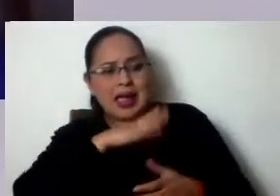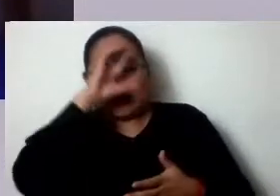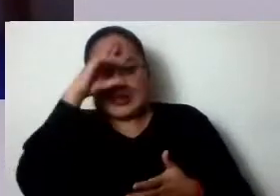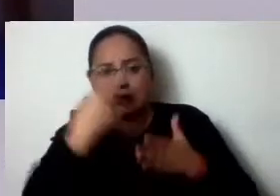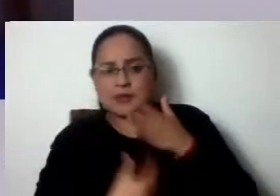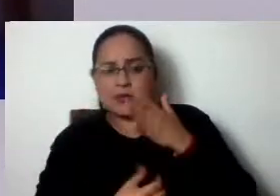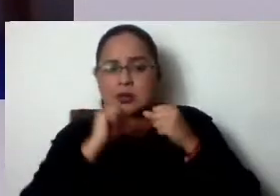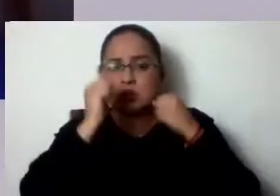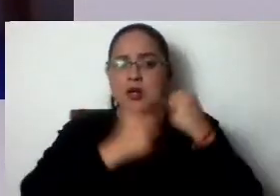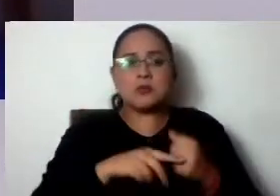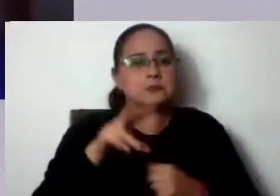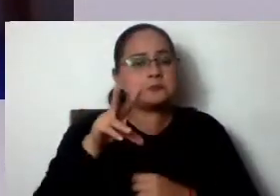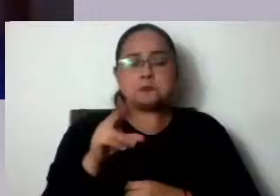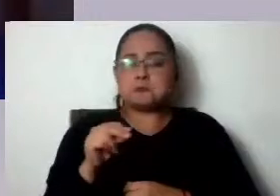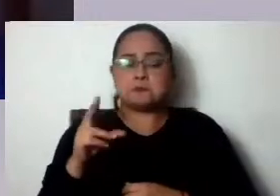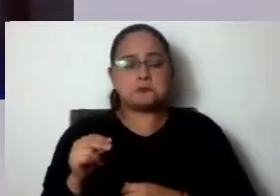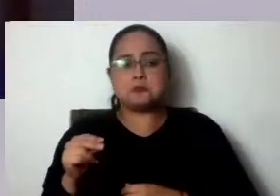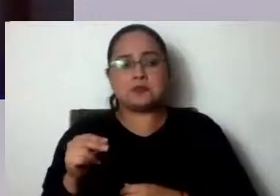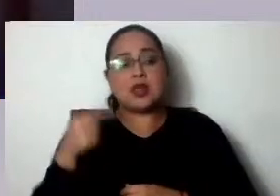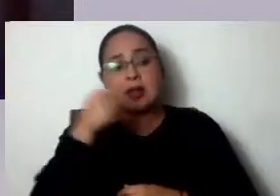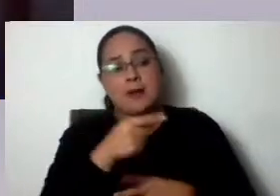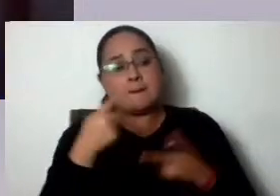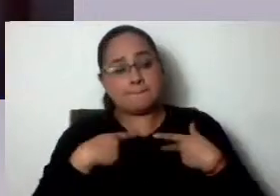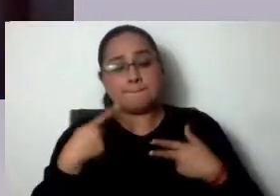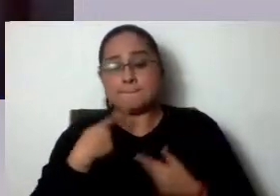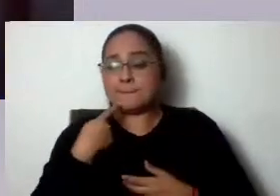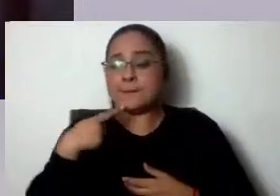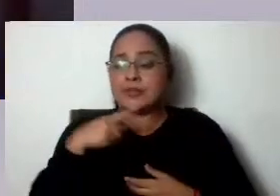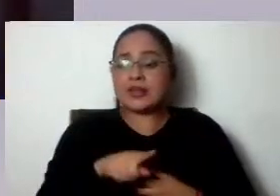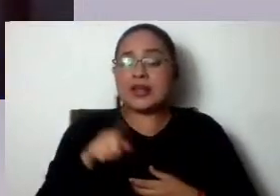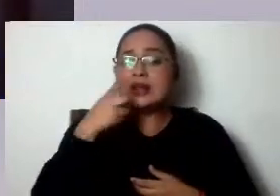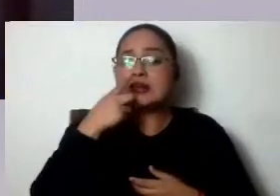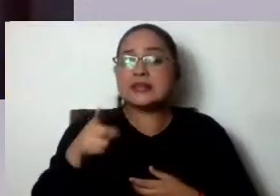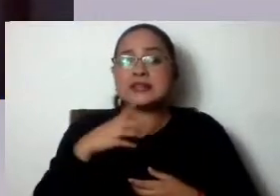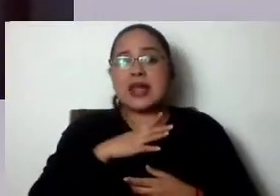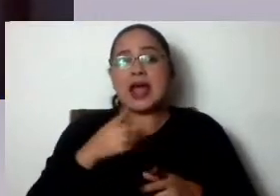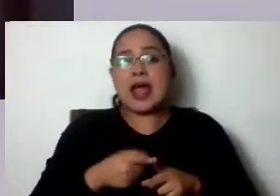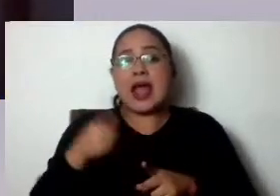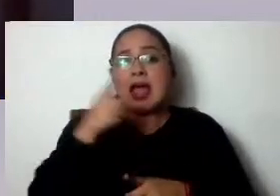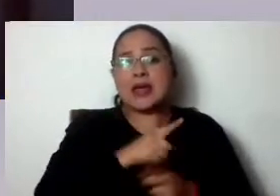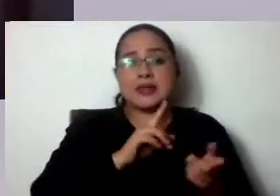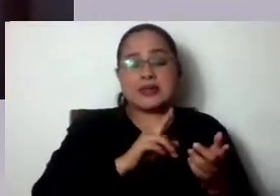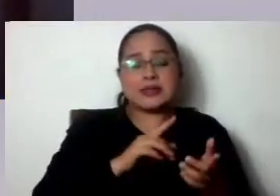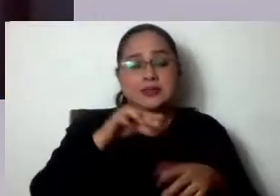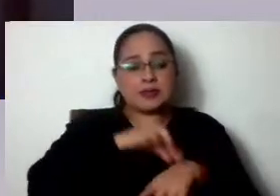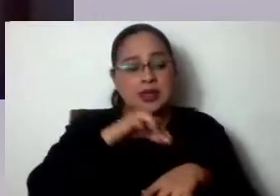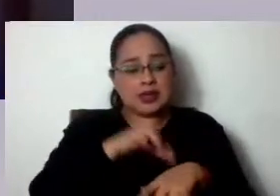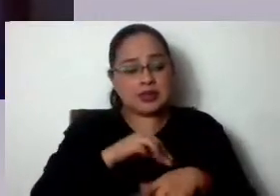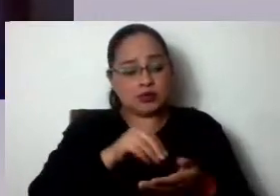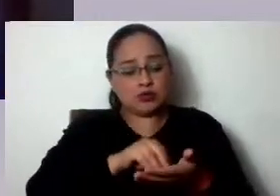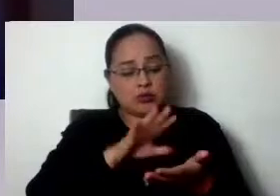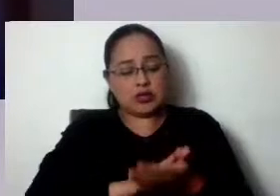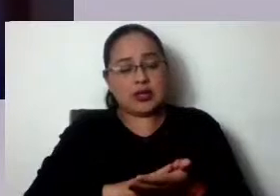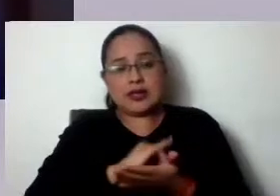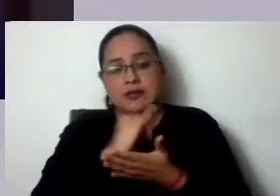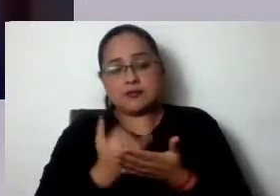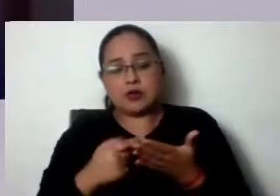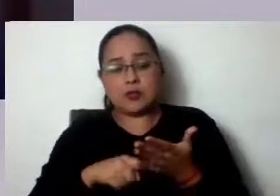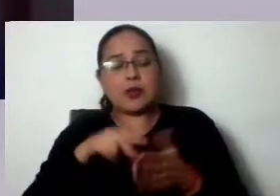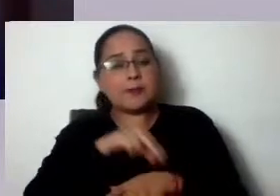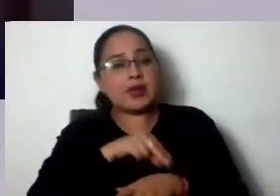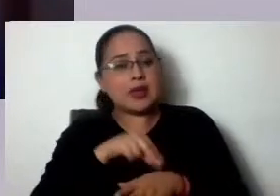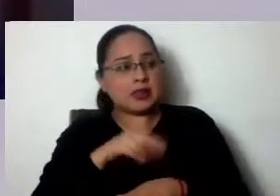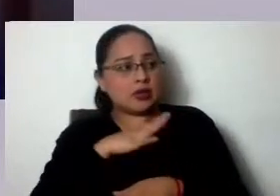sin que fuera óbice que la quejosa hubiera mencionado que contaba con prescripción médica y un informe médico emitido por un